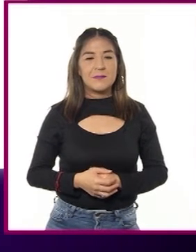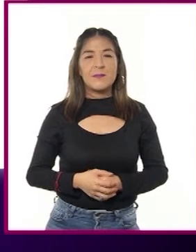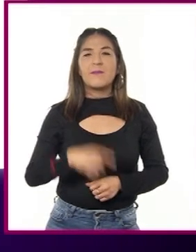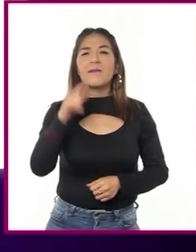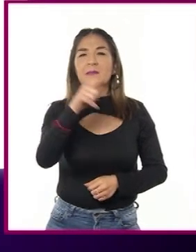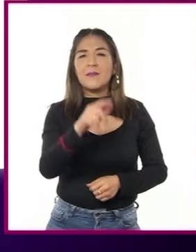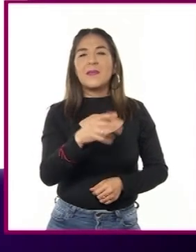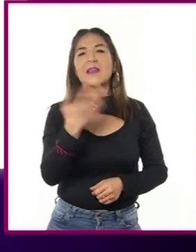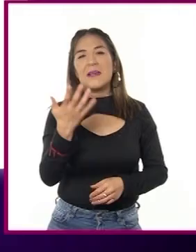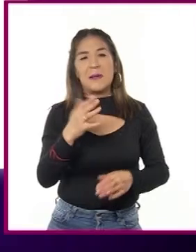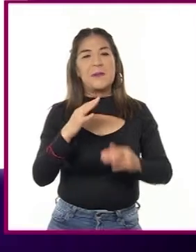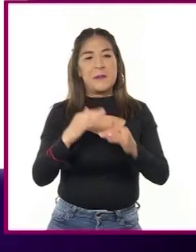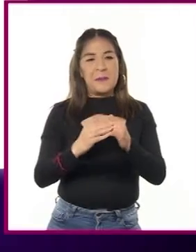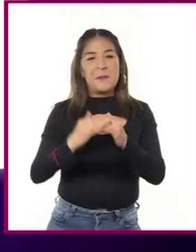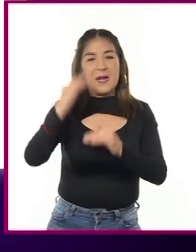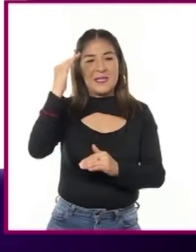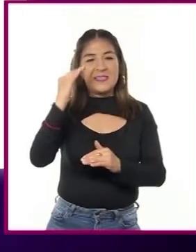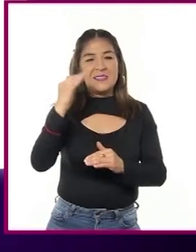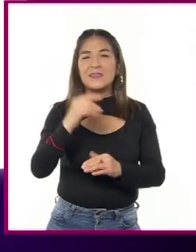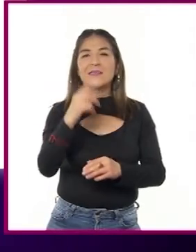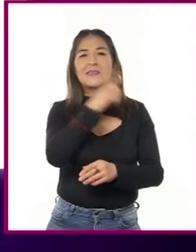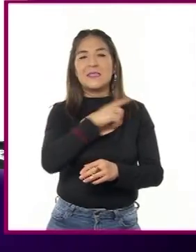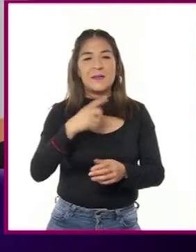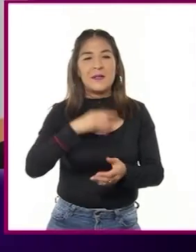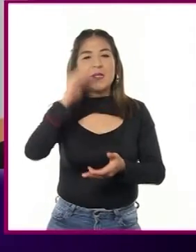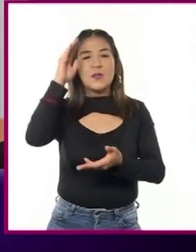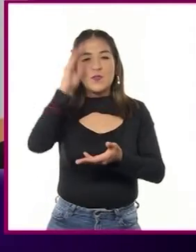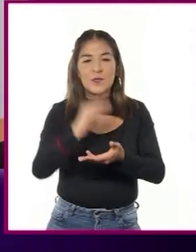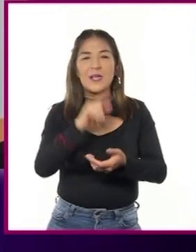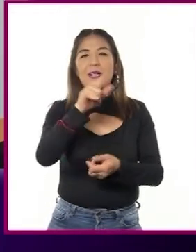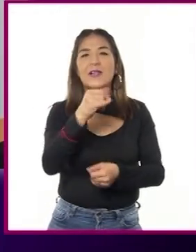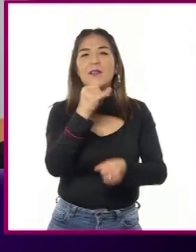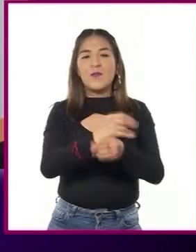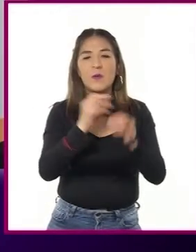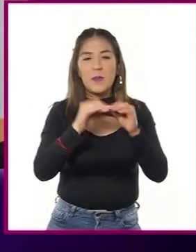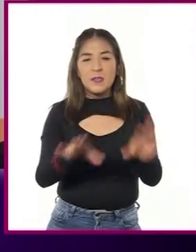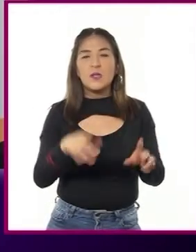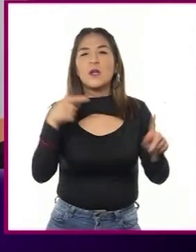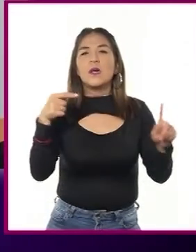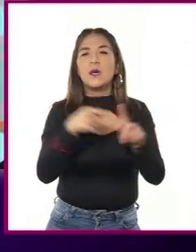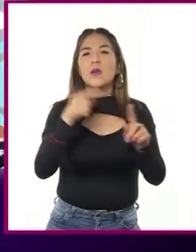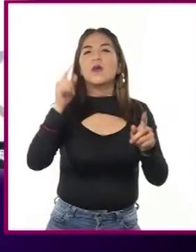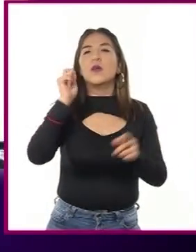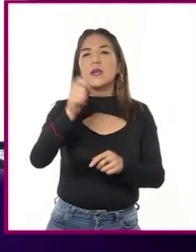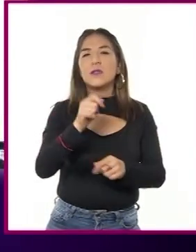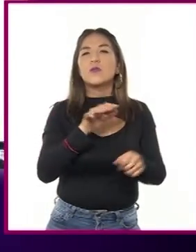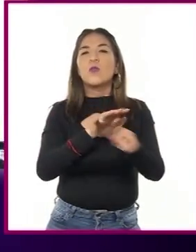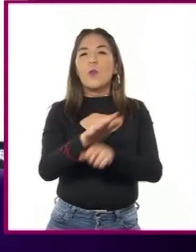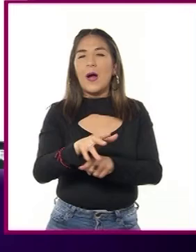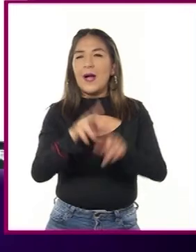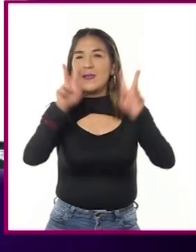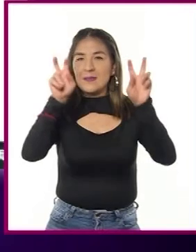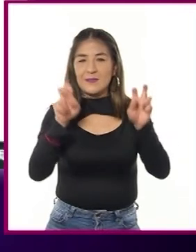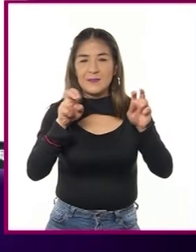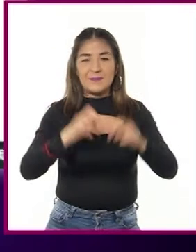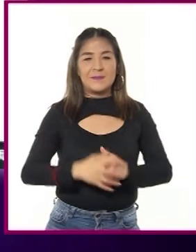resulta todavía alta, por lo que combinaremos una búsqueda específica con el tipo de archivo.